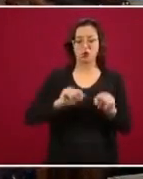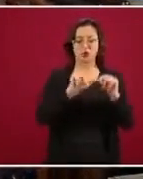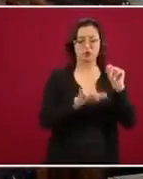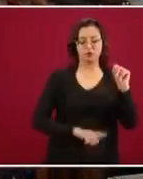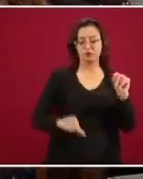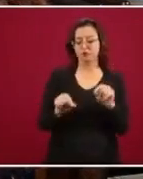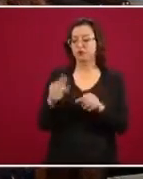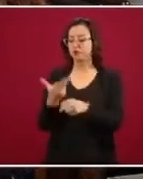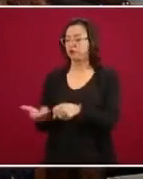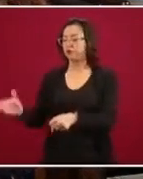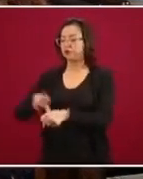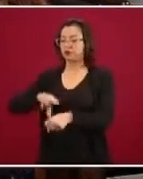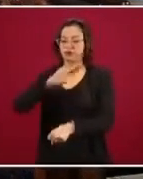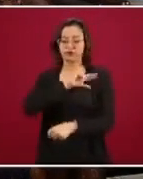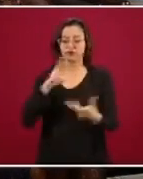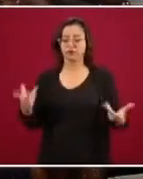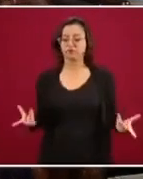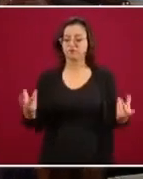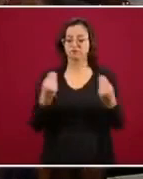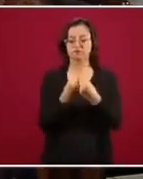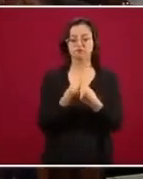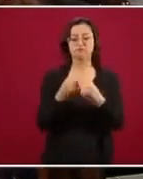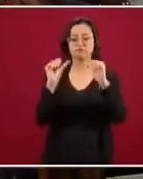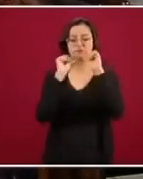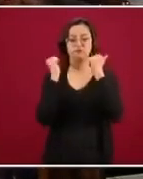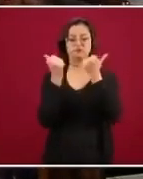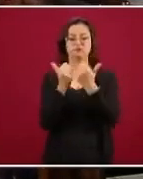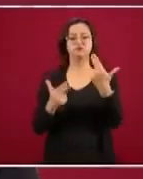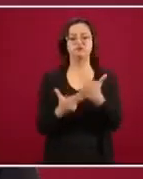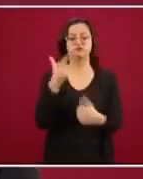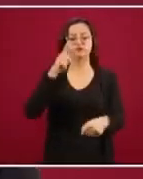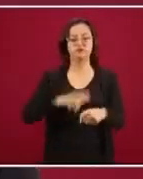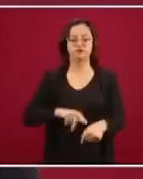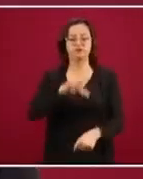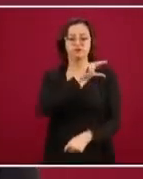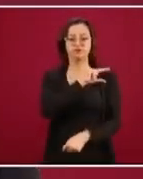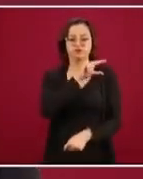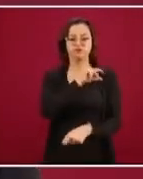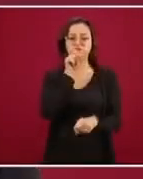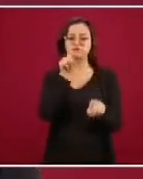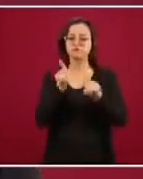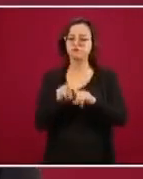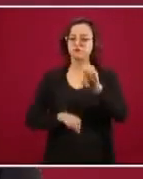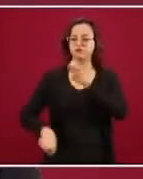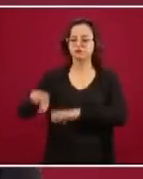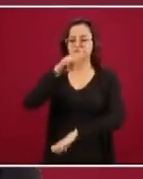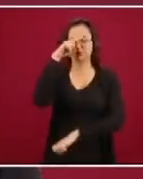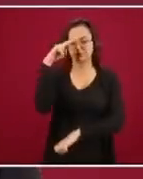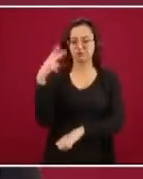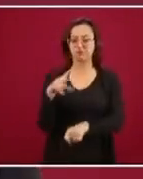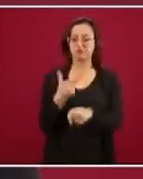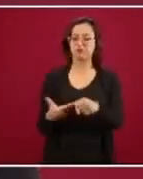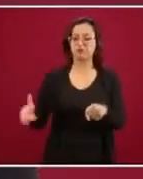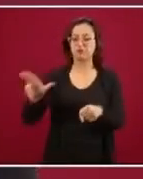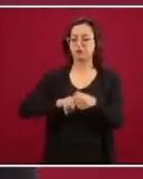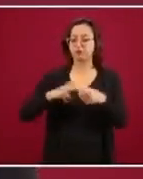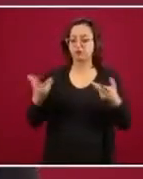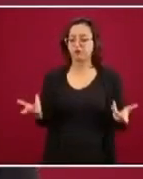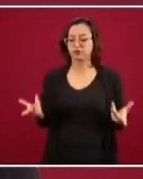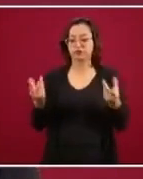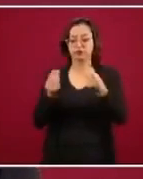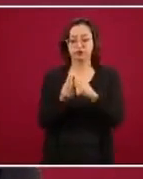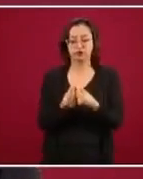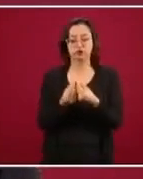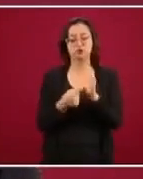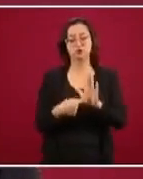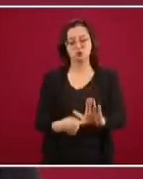salud incorporados a la asociación nacional de hospitales privados y el consorcio mexicano de hospitales representa una